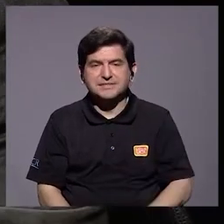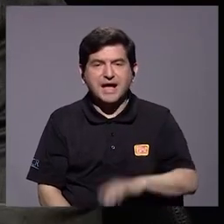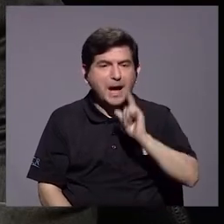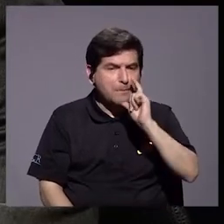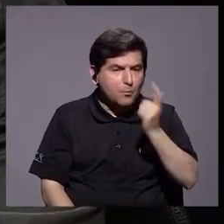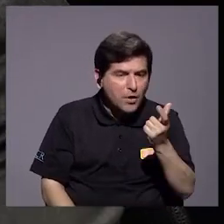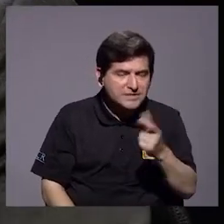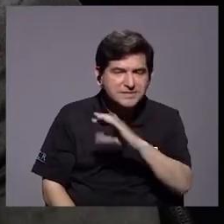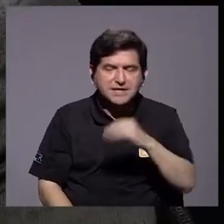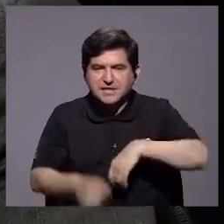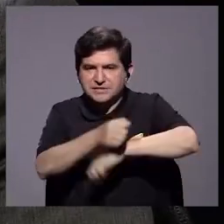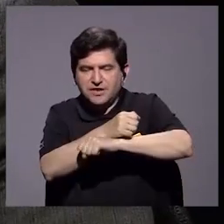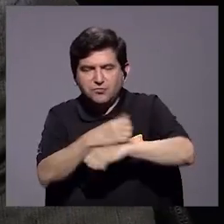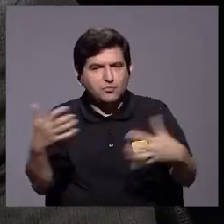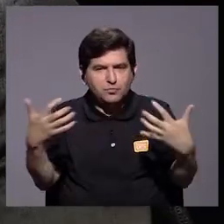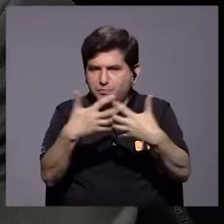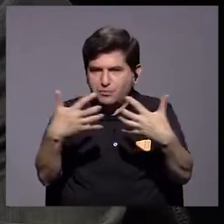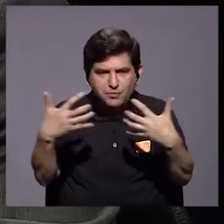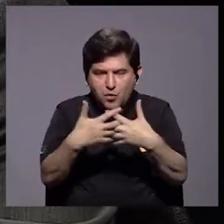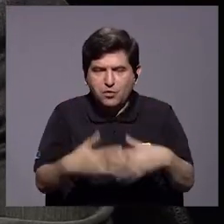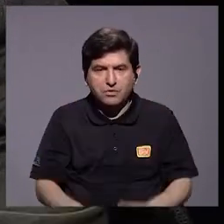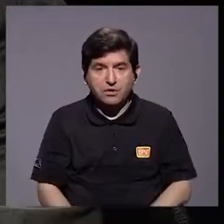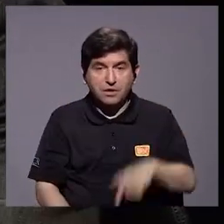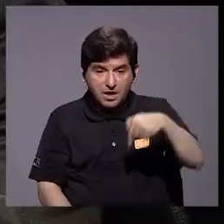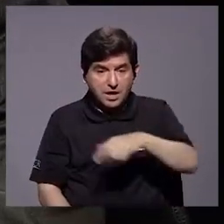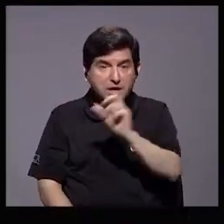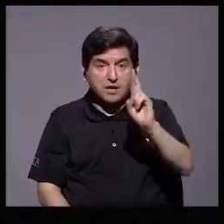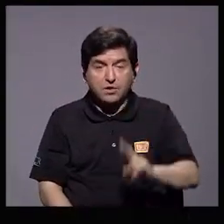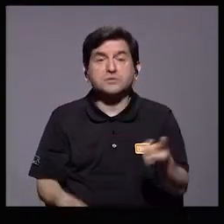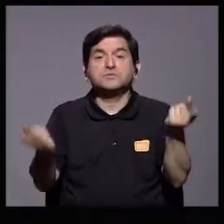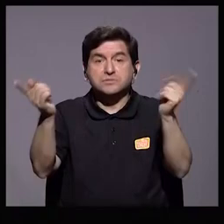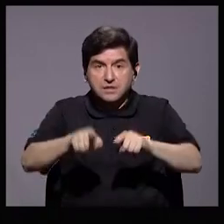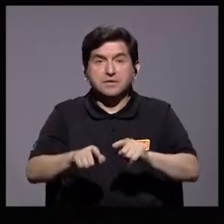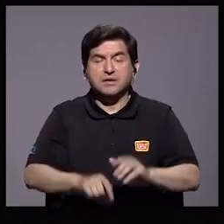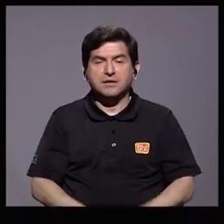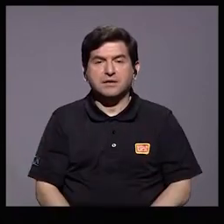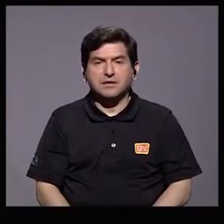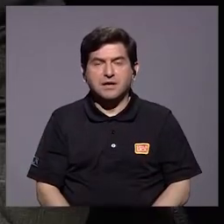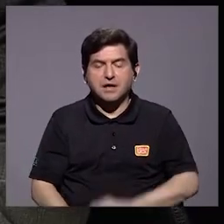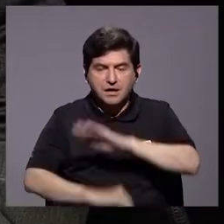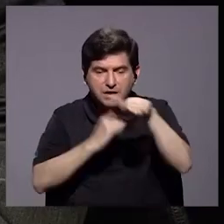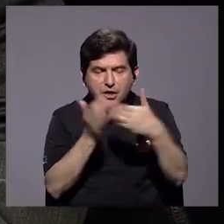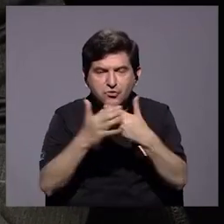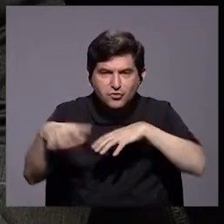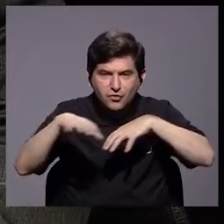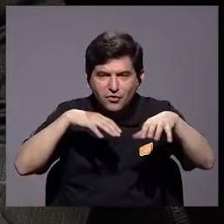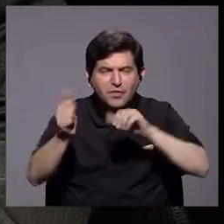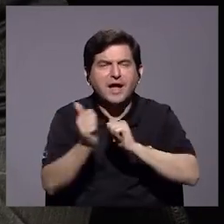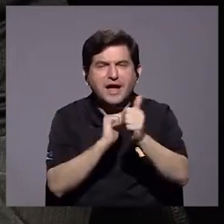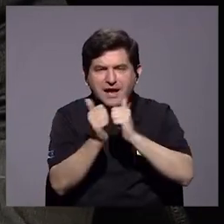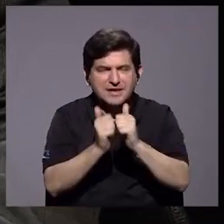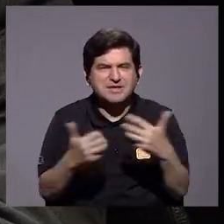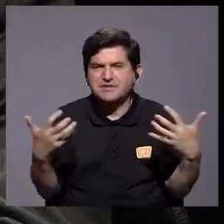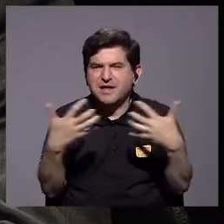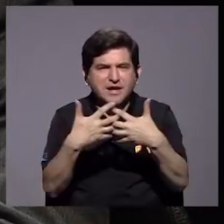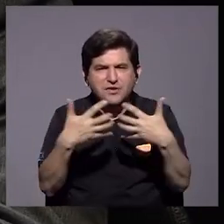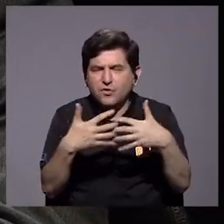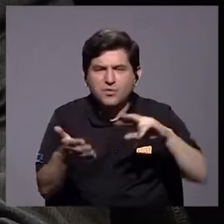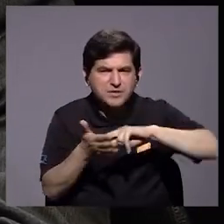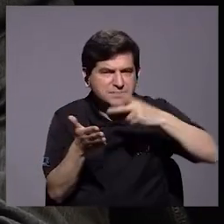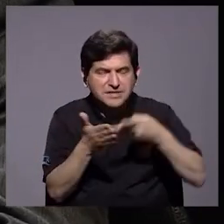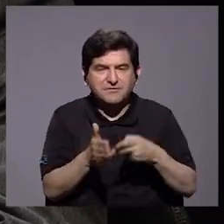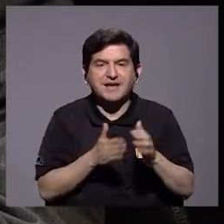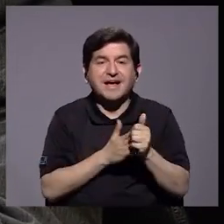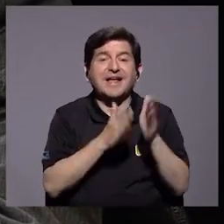y el fútbol son incompatibles bueno yo diría que pues aquí en costa rica sucedía cualquier cualquier actividad deportiva incompatibles en el